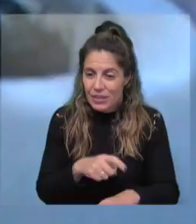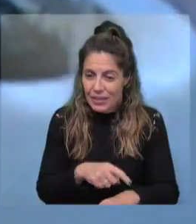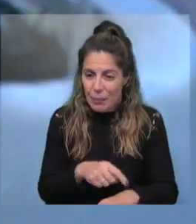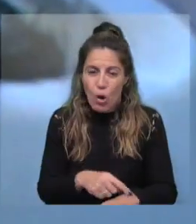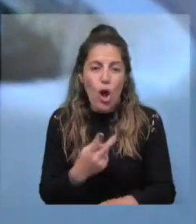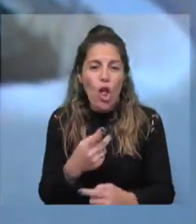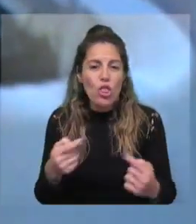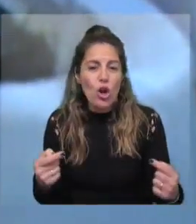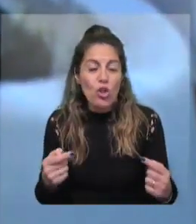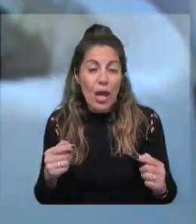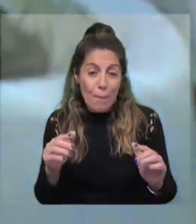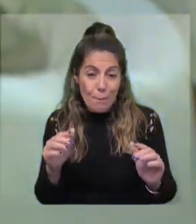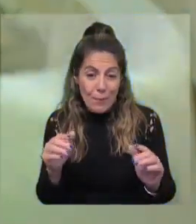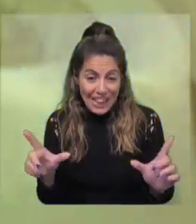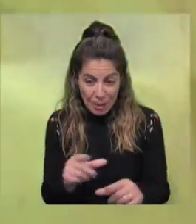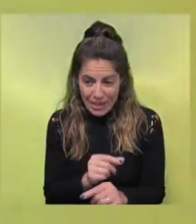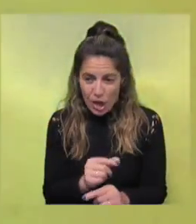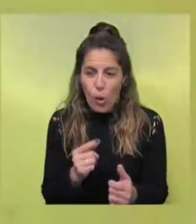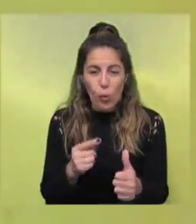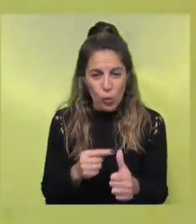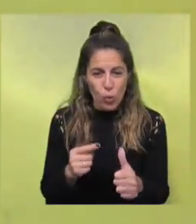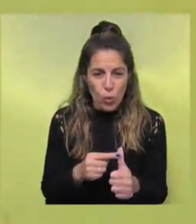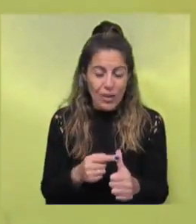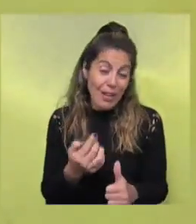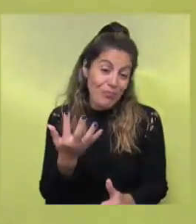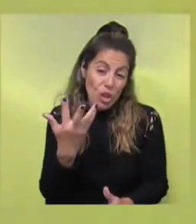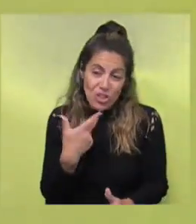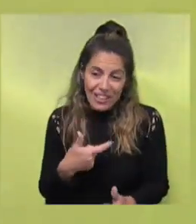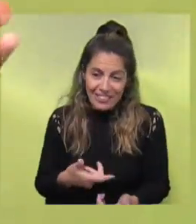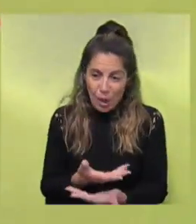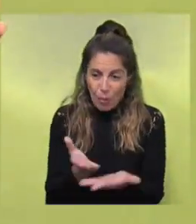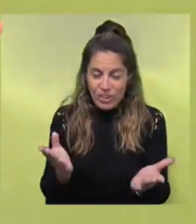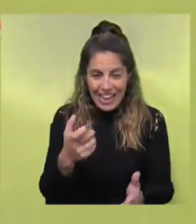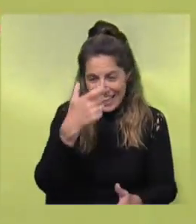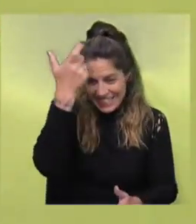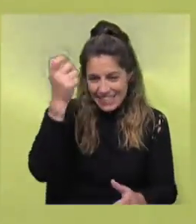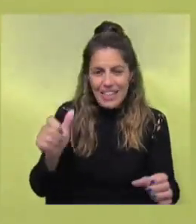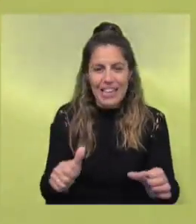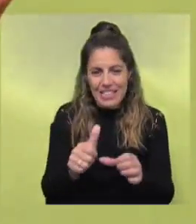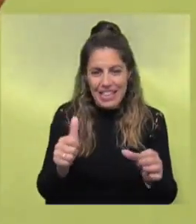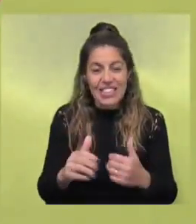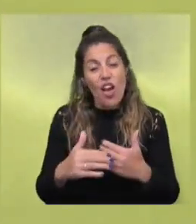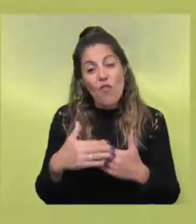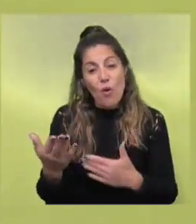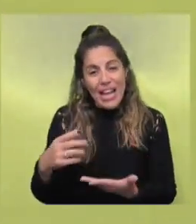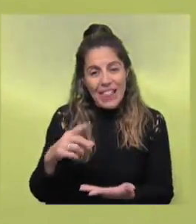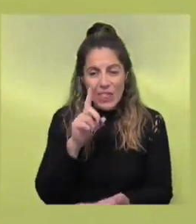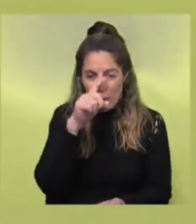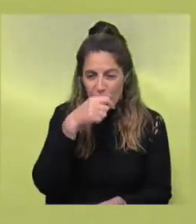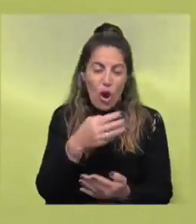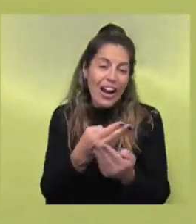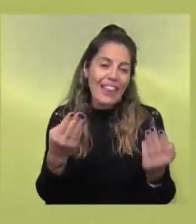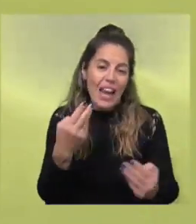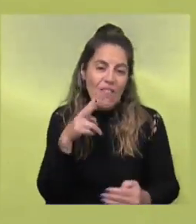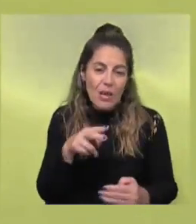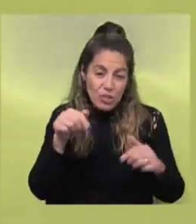dos cosas para despedirlos. Una es que nos encanta mostrar la ciencia que se hace fuera de Montevideo, porque generalmente vemos